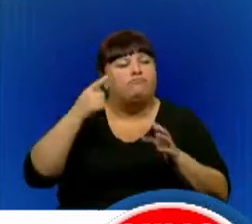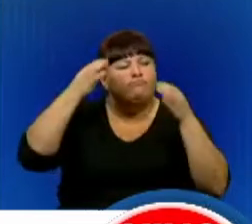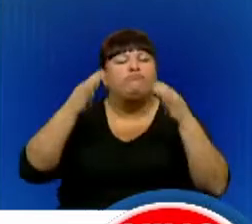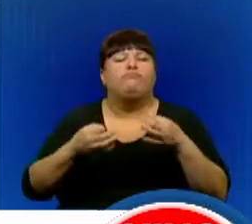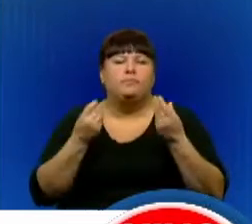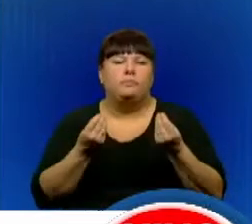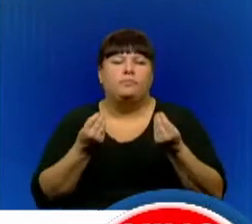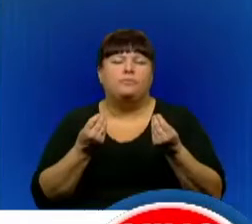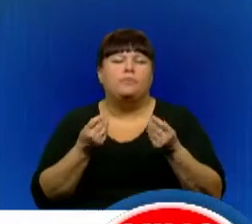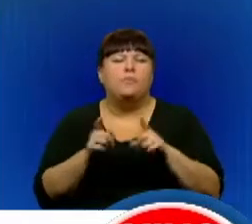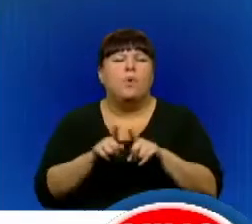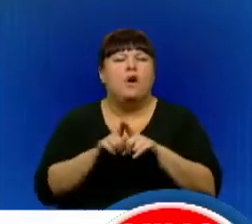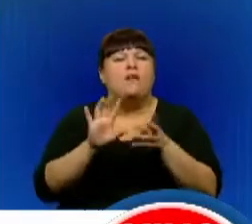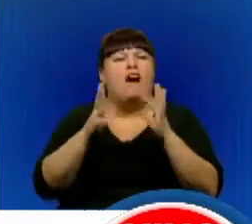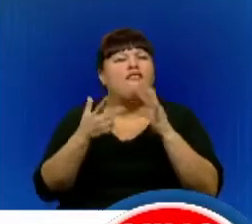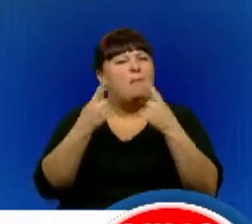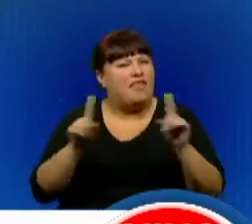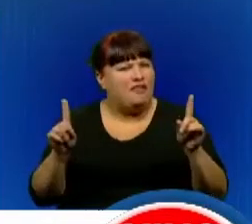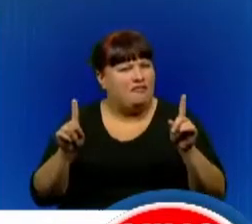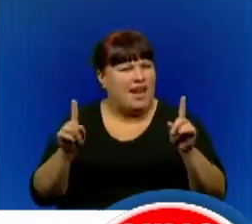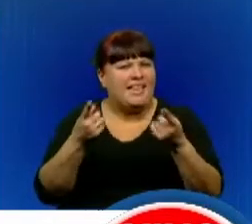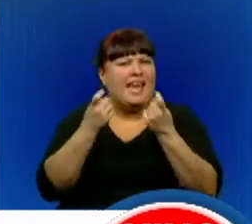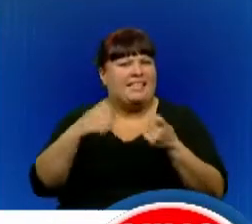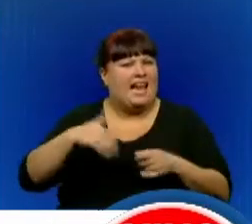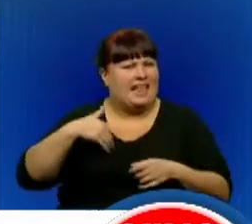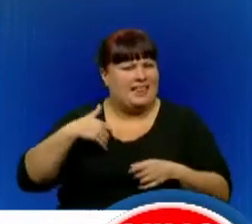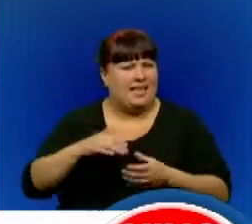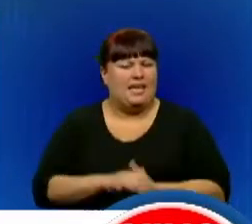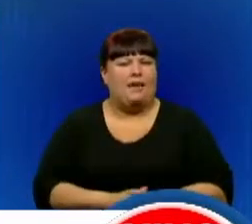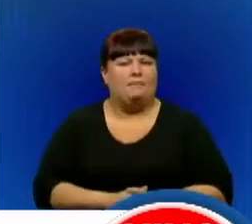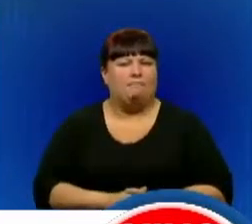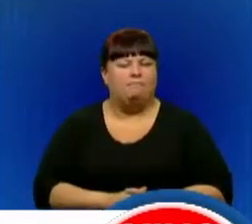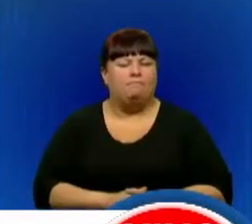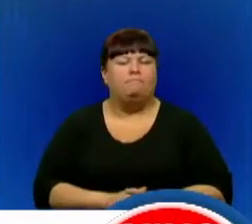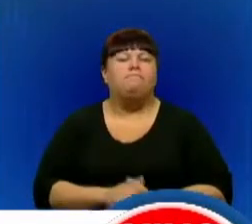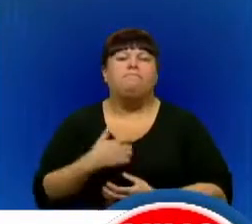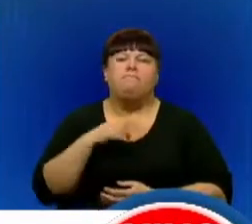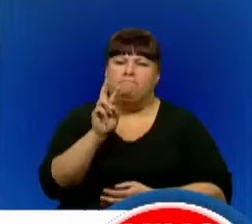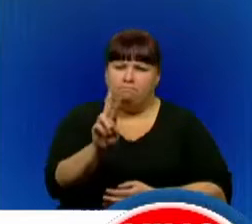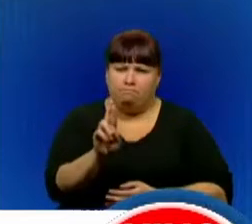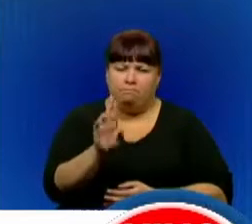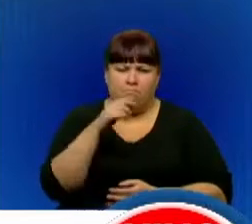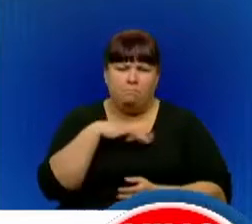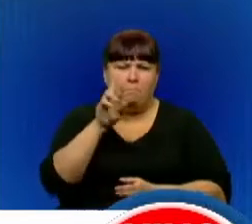consolidado es un esquema distinto al que necesita la Argentina. Y permítame,